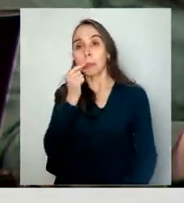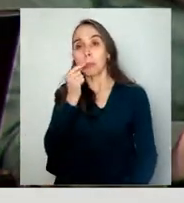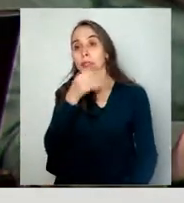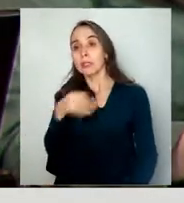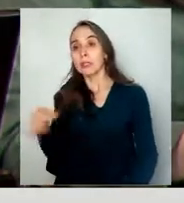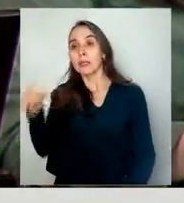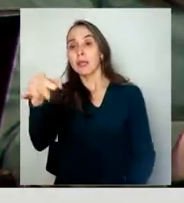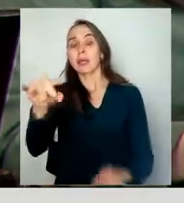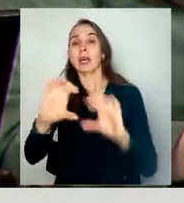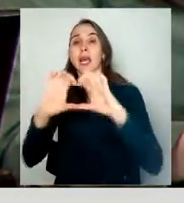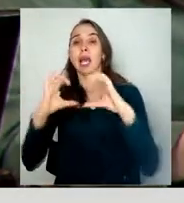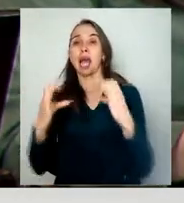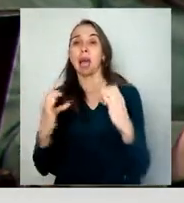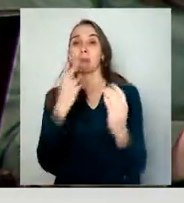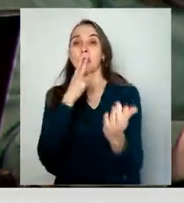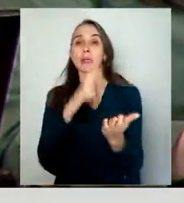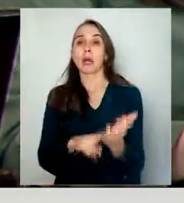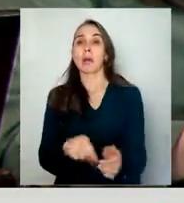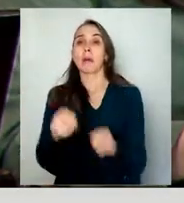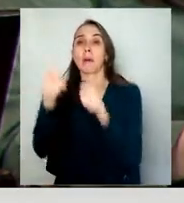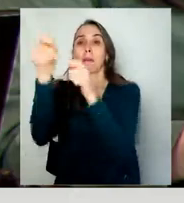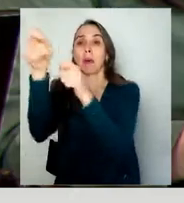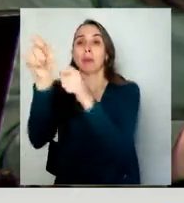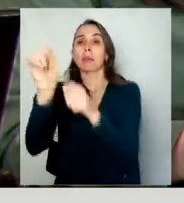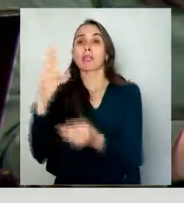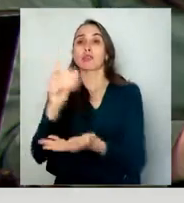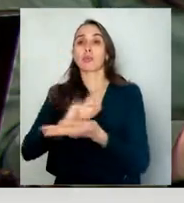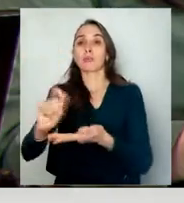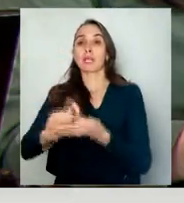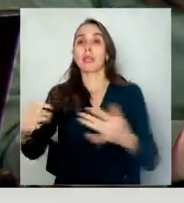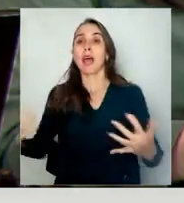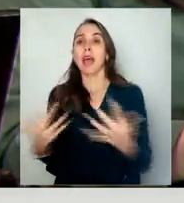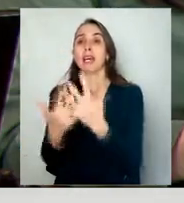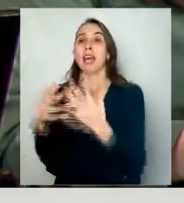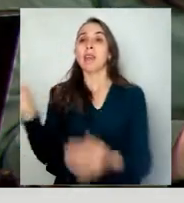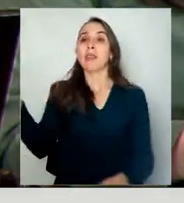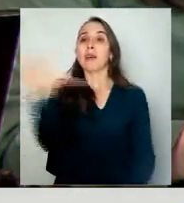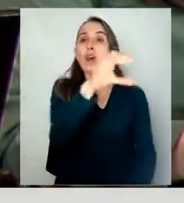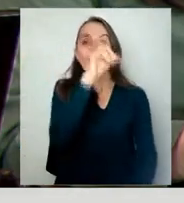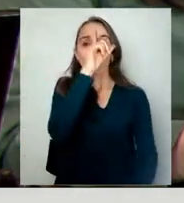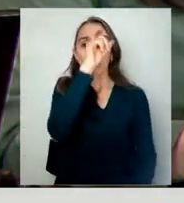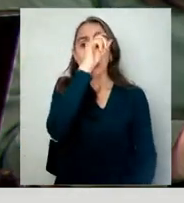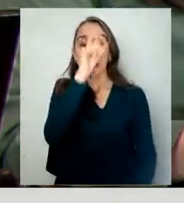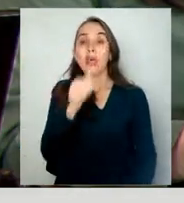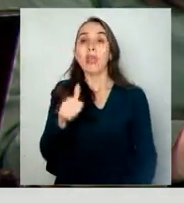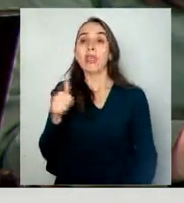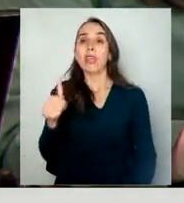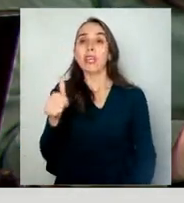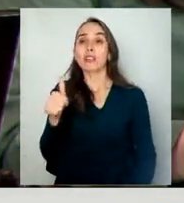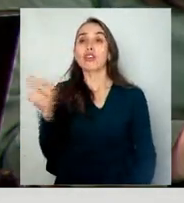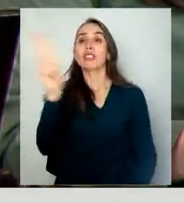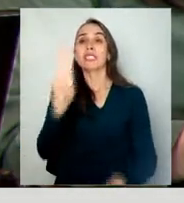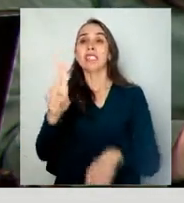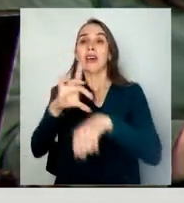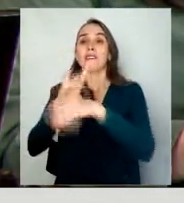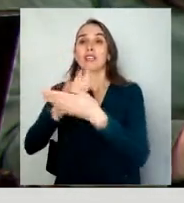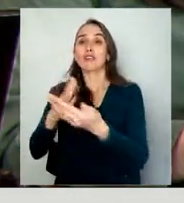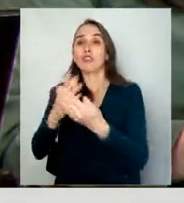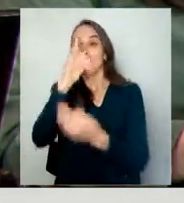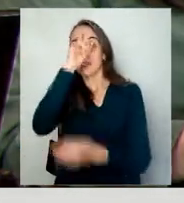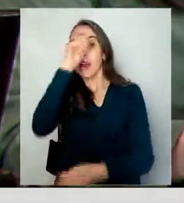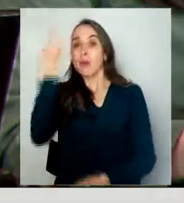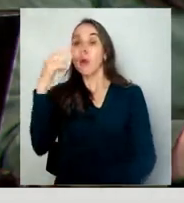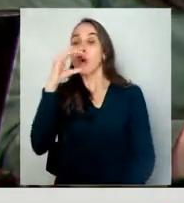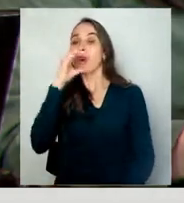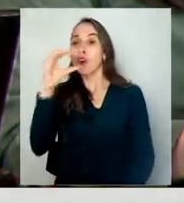ocuficie al subsecretario de redes asistenciales y también al director del servicio de salud de Concepción para que nos den